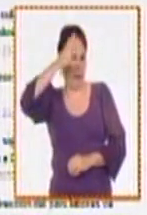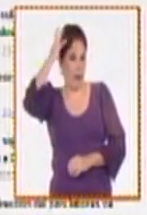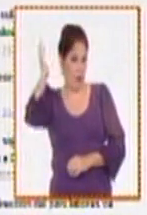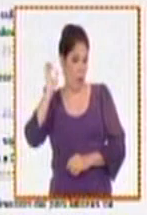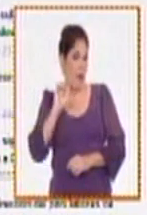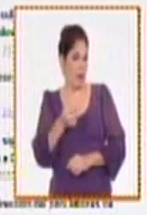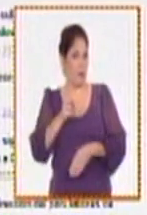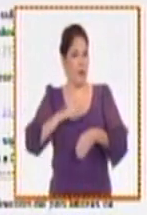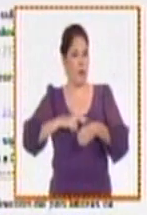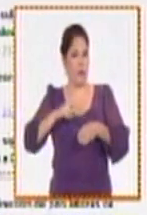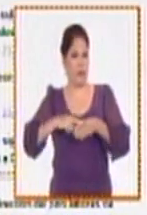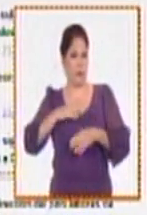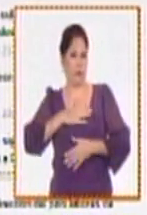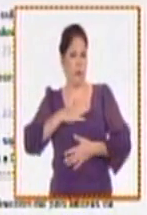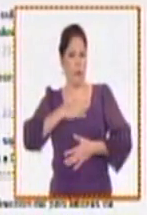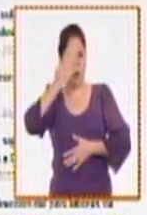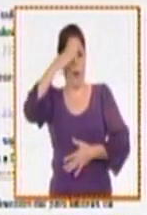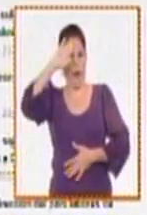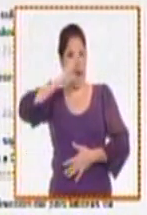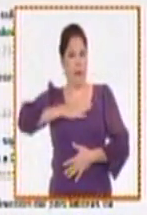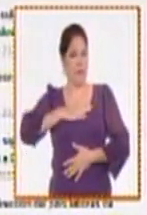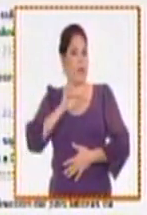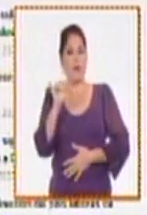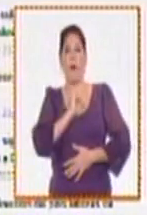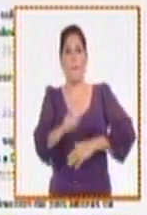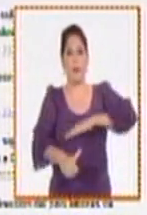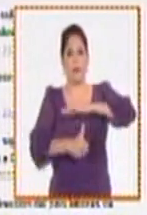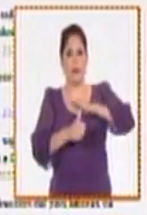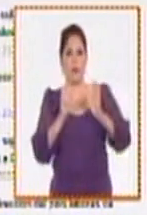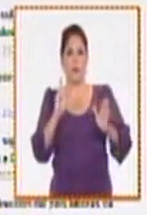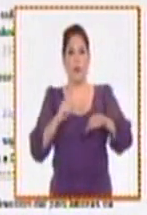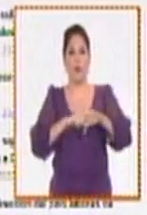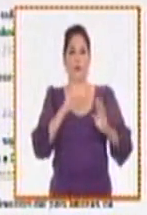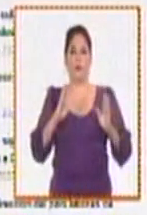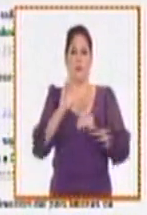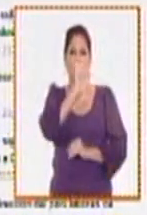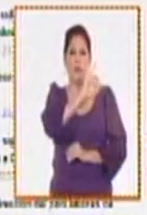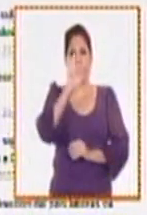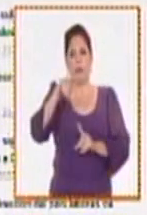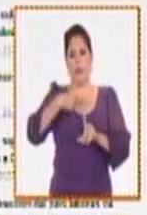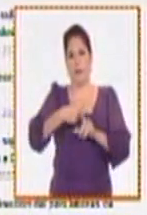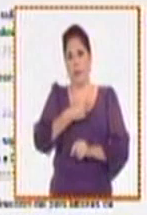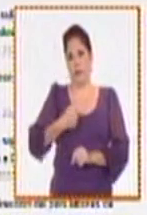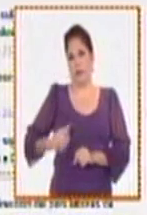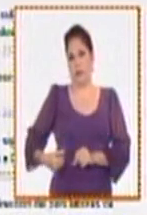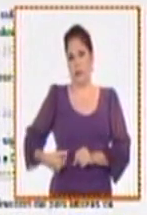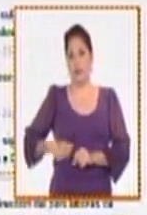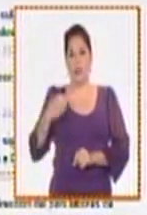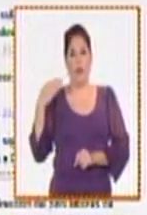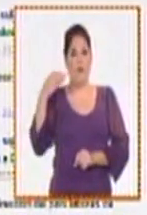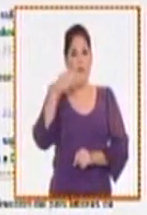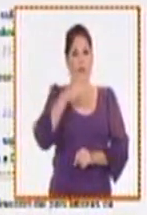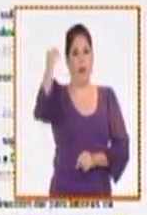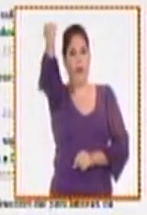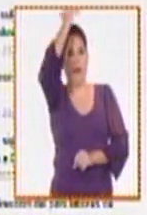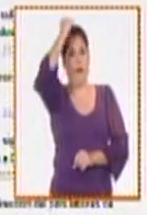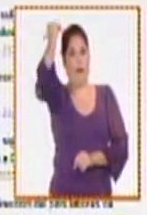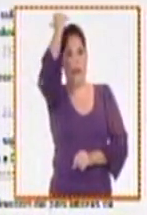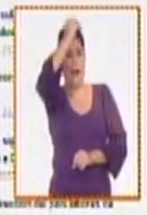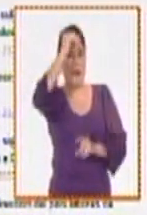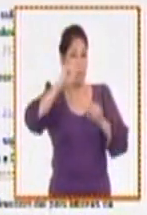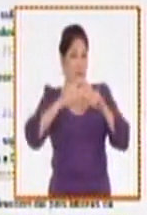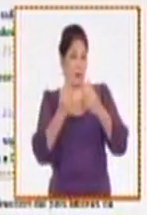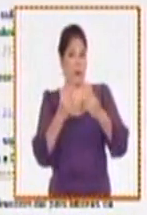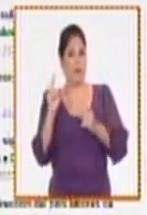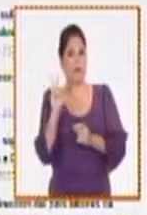representando a Cuba, pero también como presidente pro tempore del Grupo de los 77 y China, llegó a la nación árabe para cumplir esta